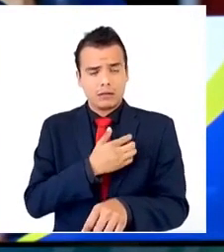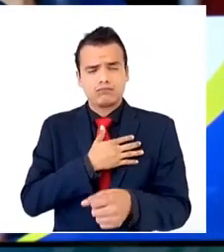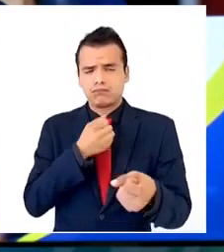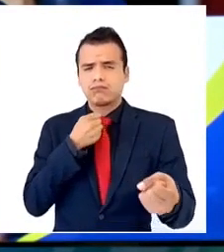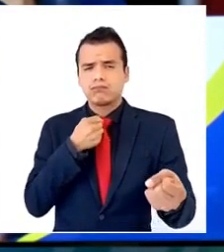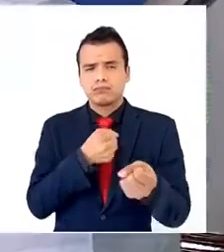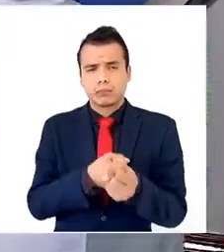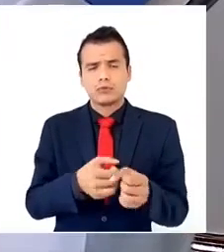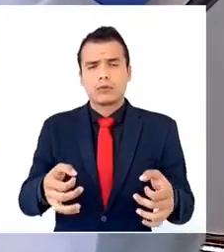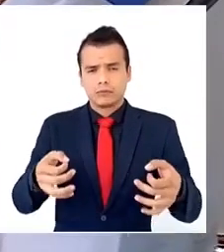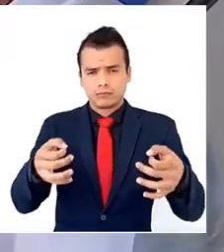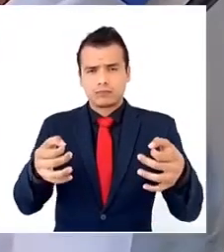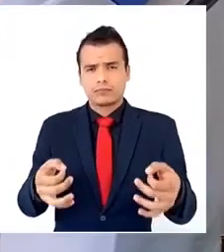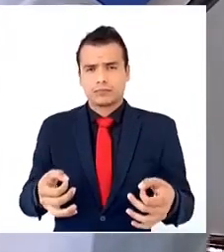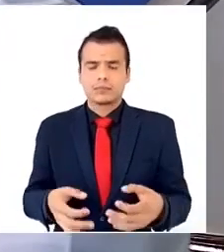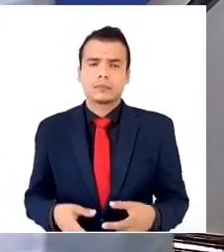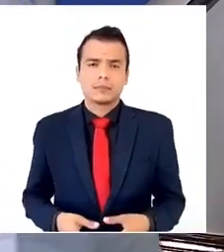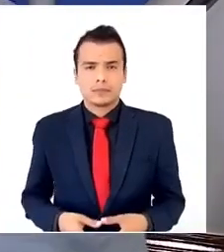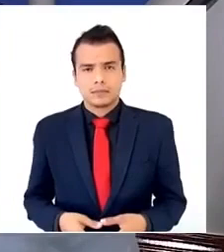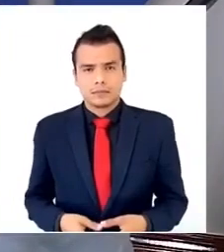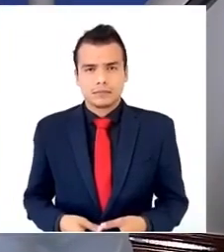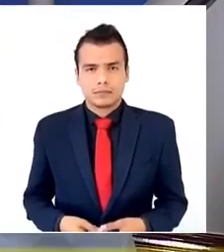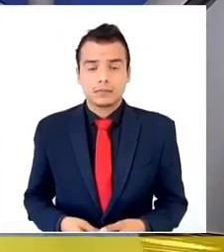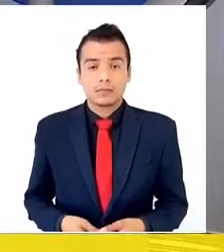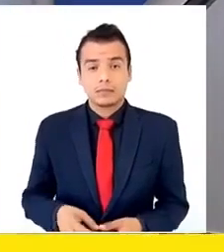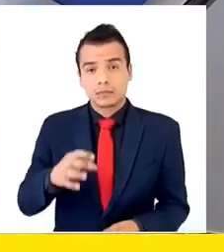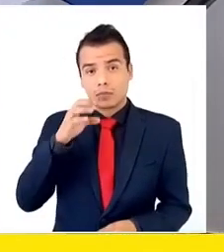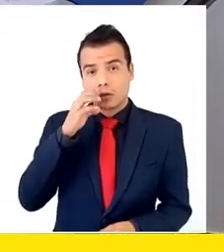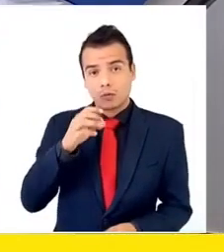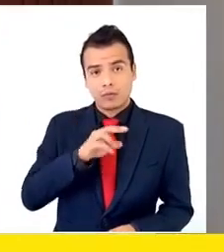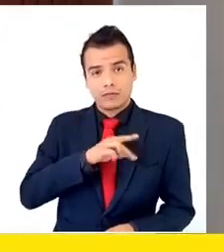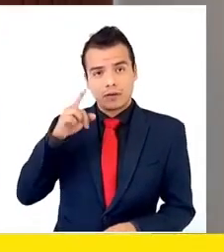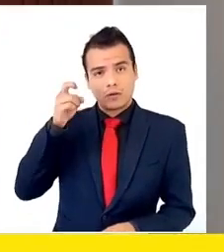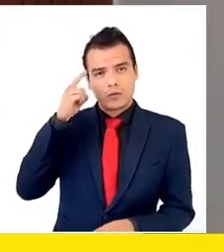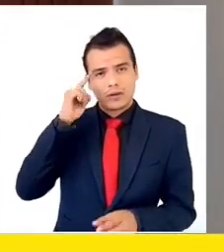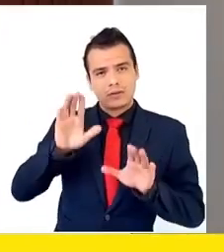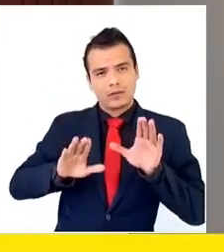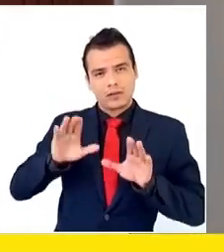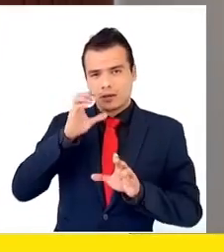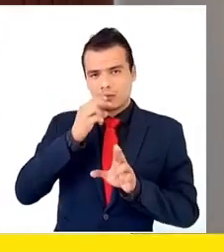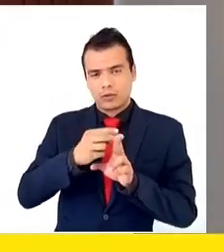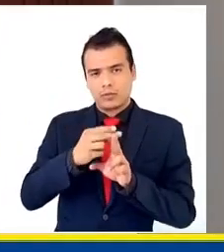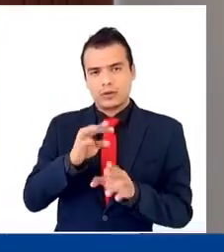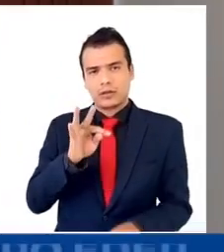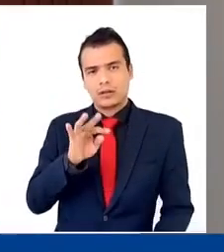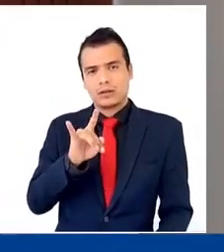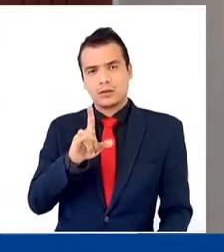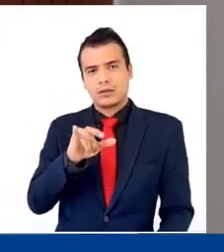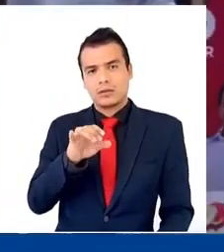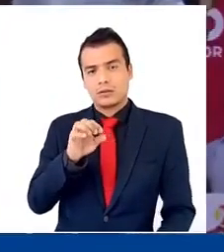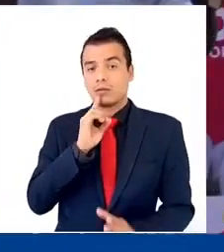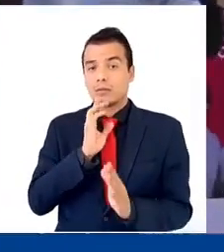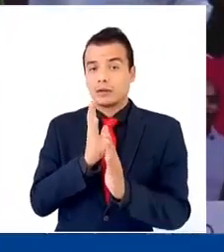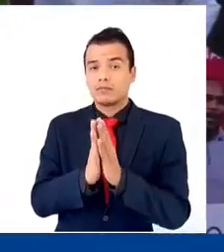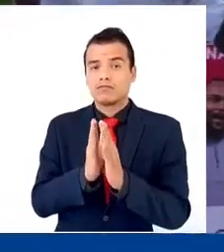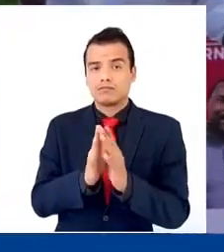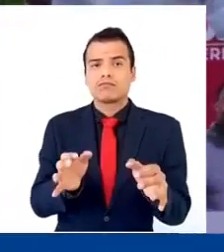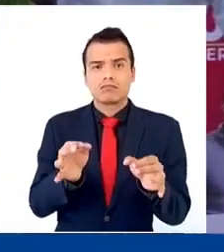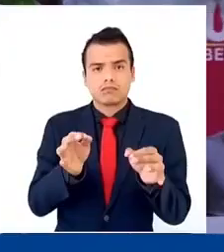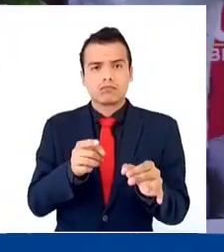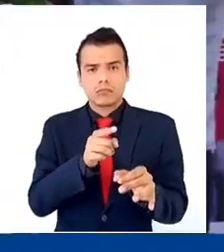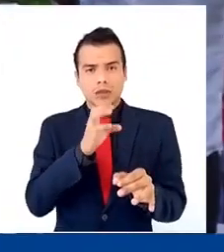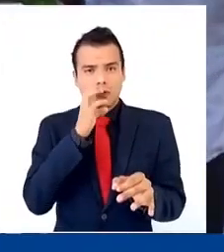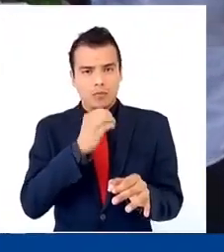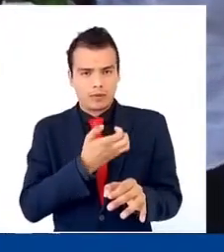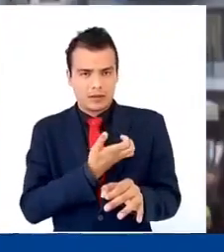Cali. El aspirante a la gobernación del Valle del Cauca, Tulio Gómez, anunció en 90 minutos su apoyo oficial a la candidatura a la